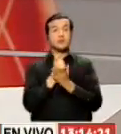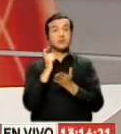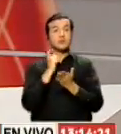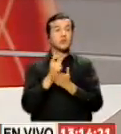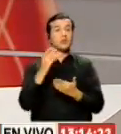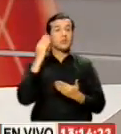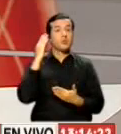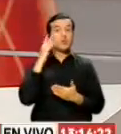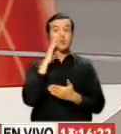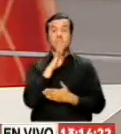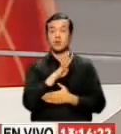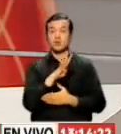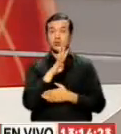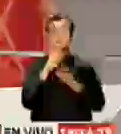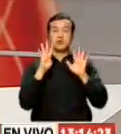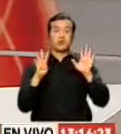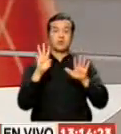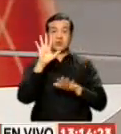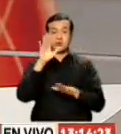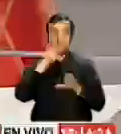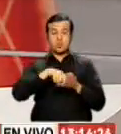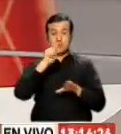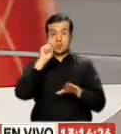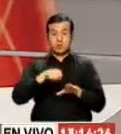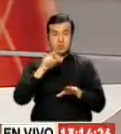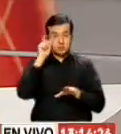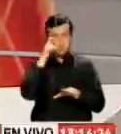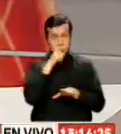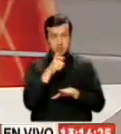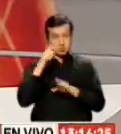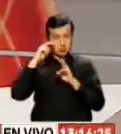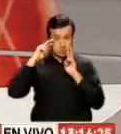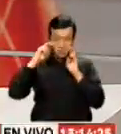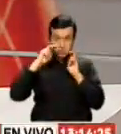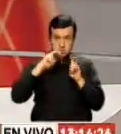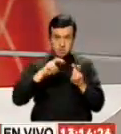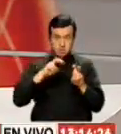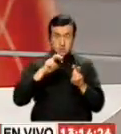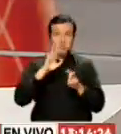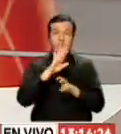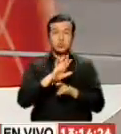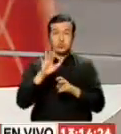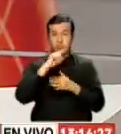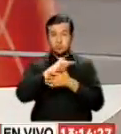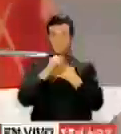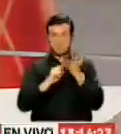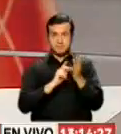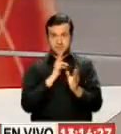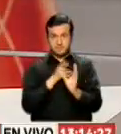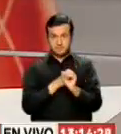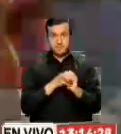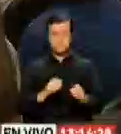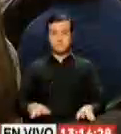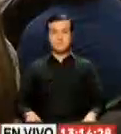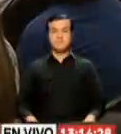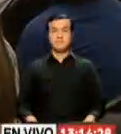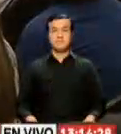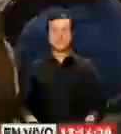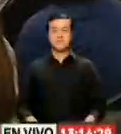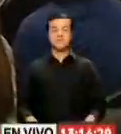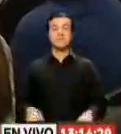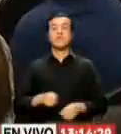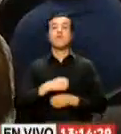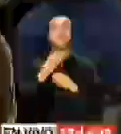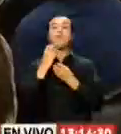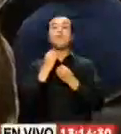política. 495 jueces y fiscales serán investigados por su presunta participación. El